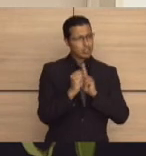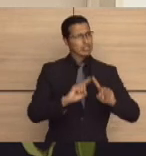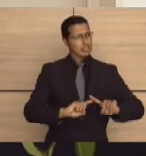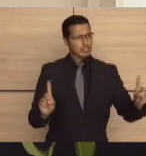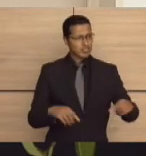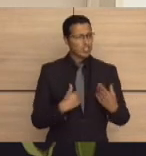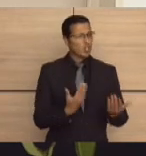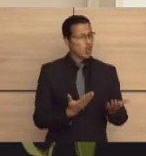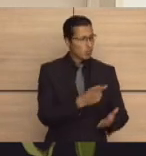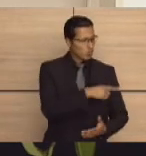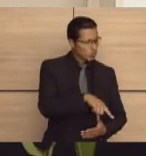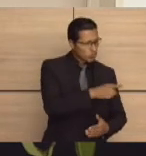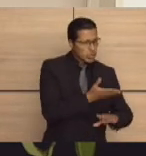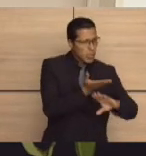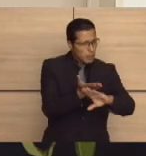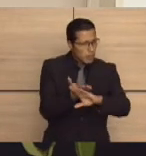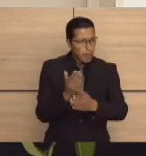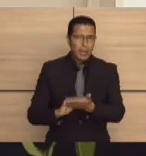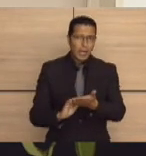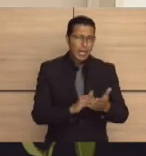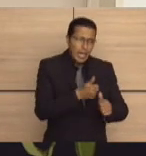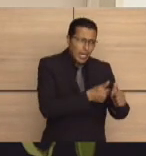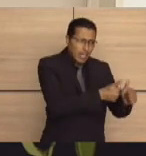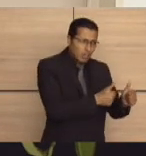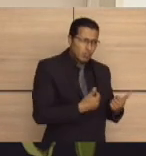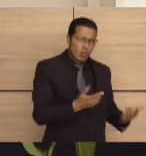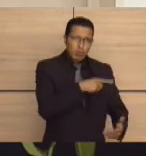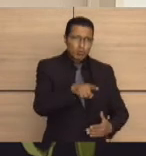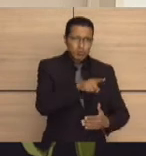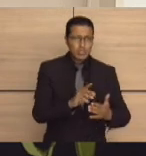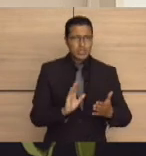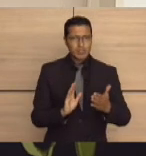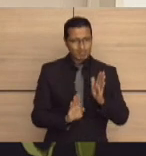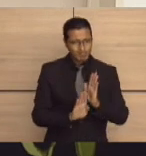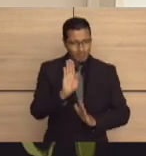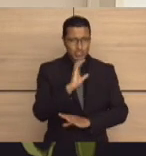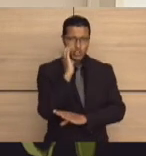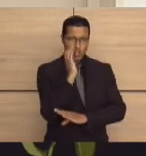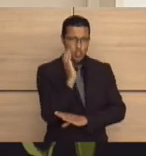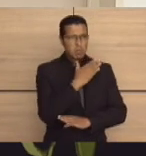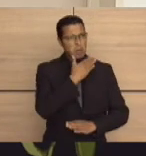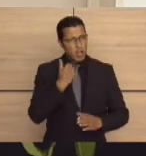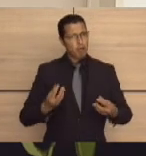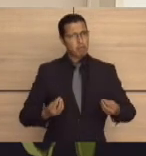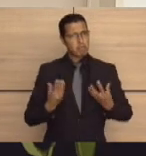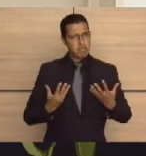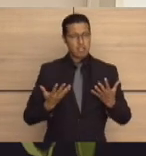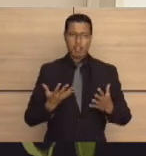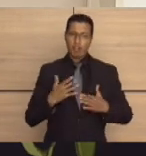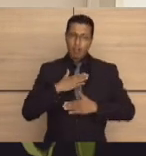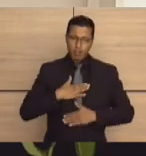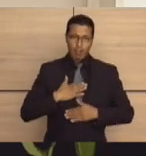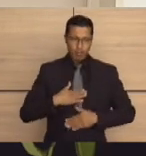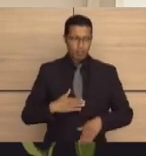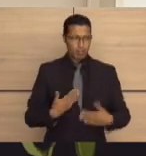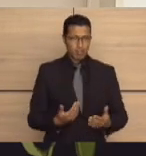qué soluciones plantean cada uno de ustedes para hacer este país diferente y un lugar mejor para vivir? Si quieren, empezamos